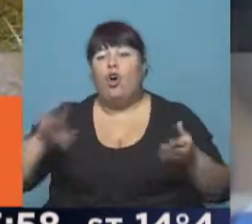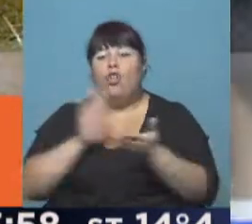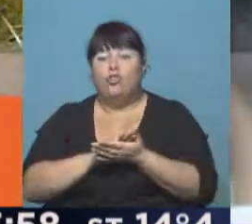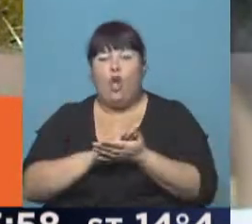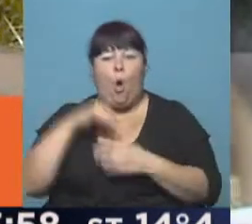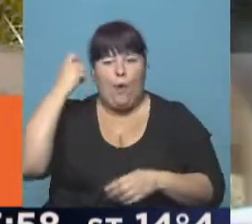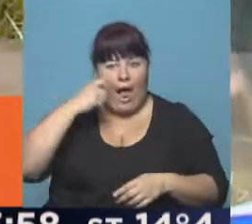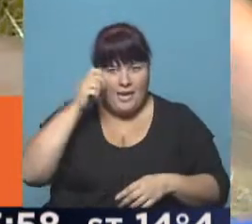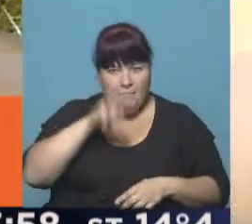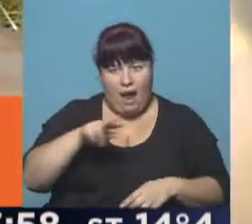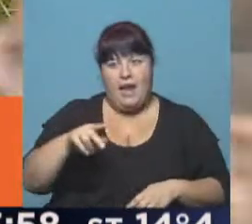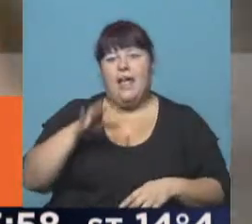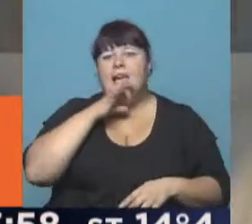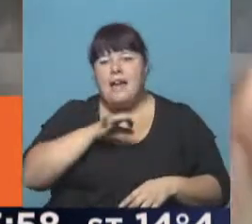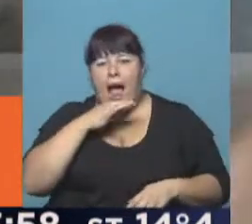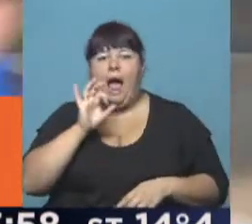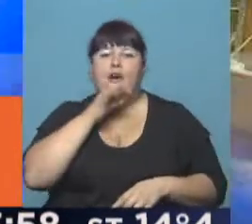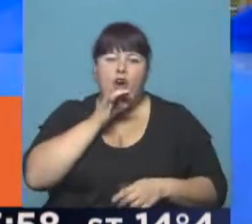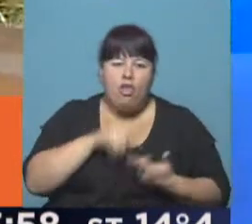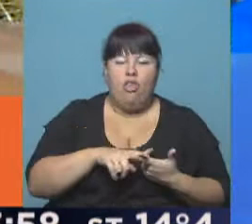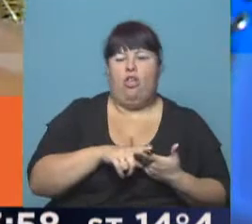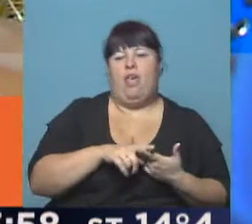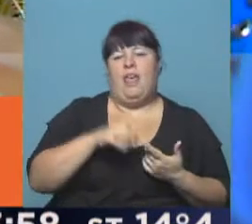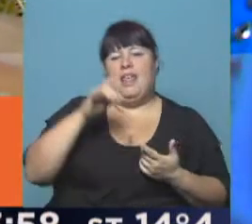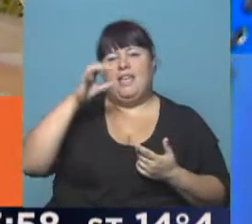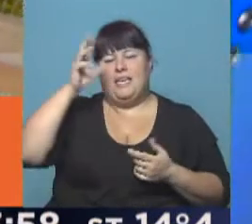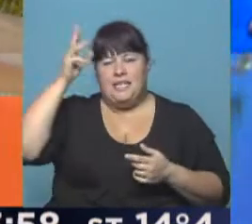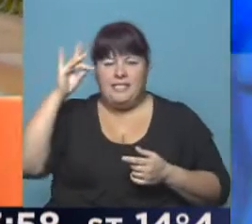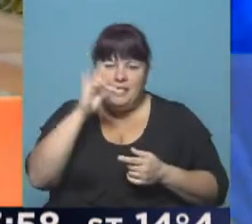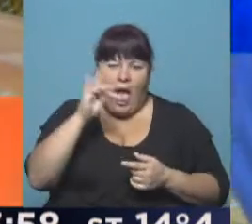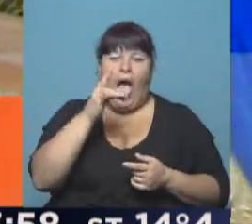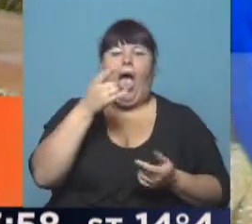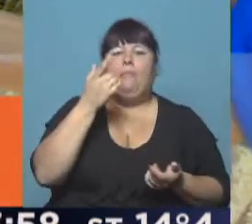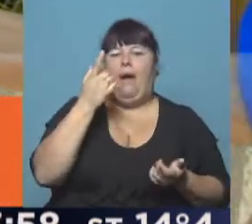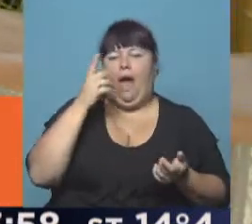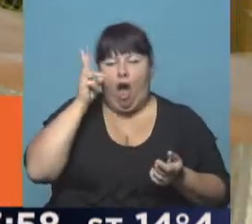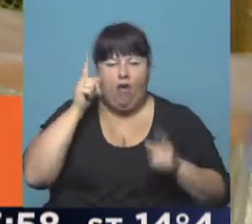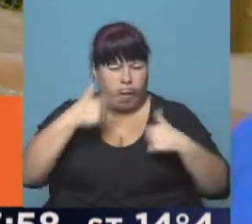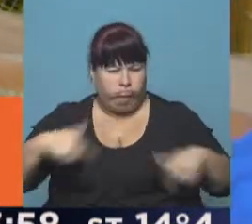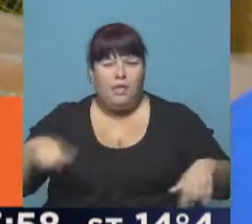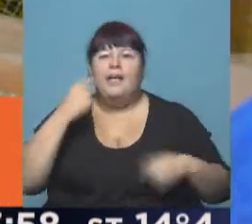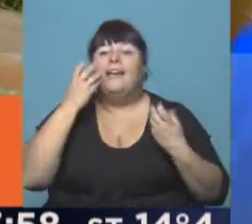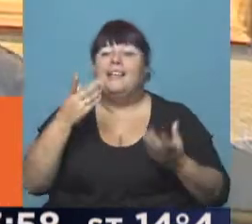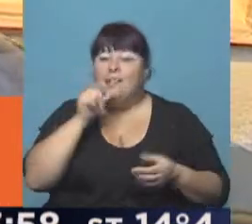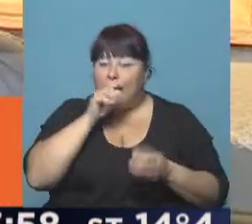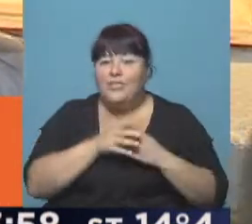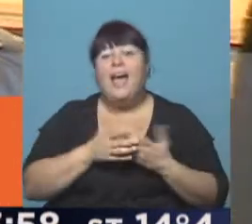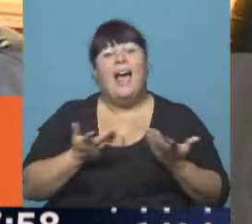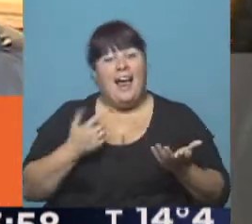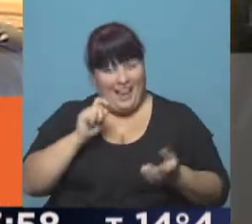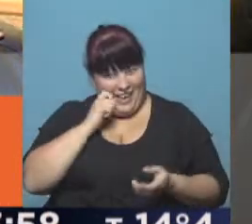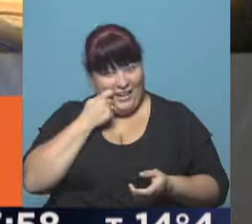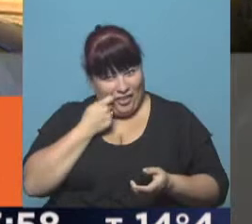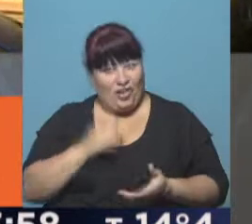de los animales, entre ellos cabras, corderos, la llama, conejos, de todo un poco. ¿Qué te parecen los pollitos? Me parecen